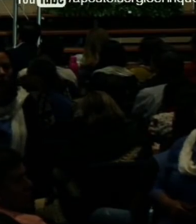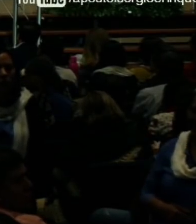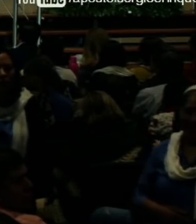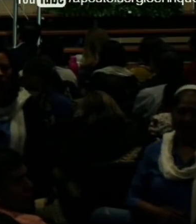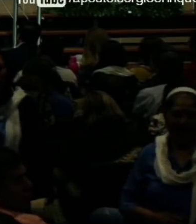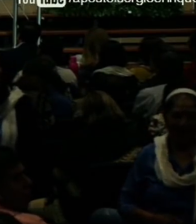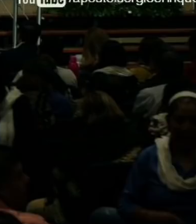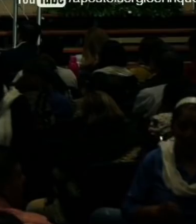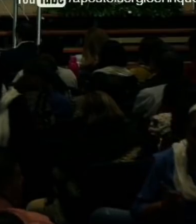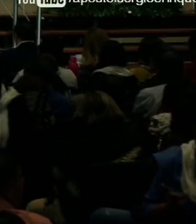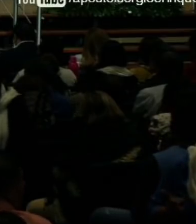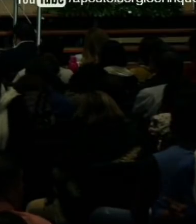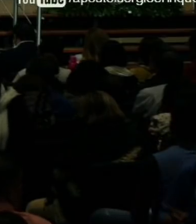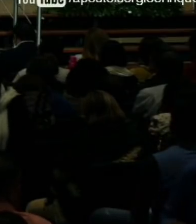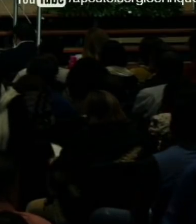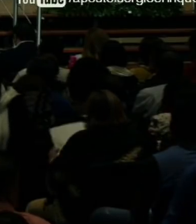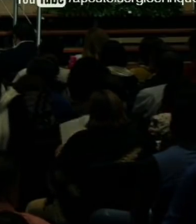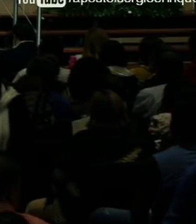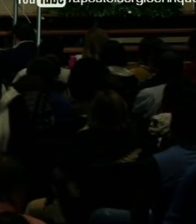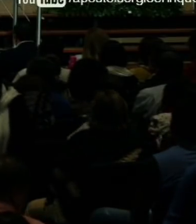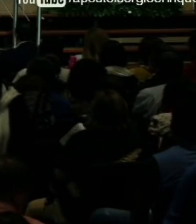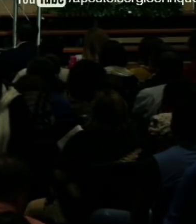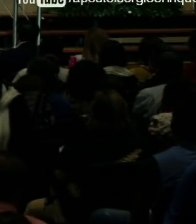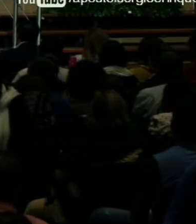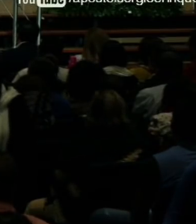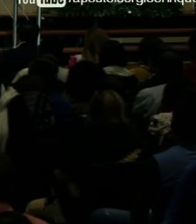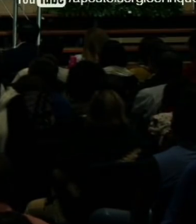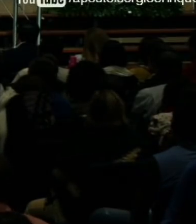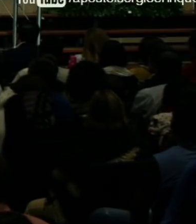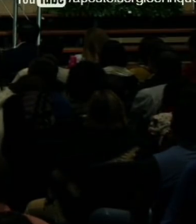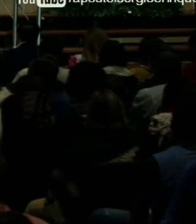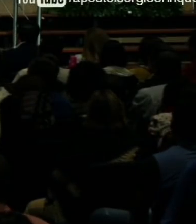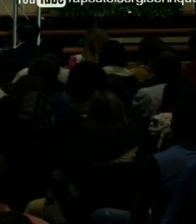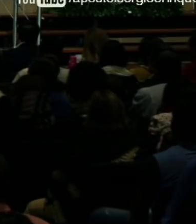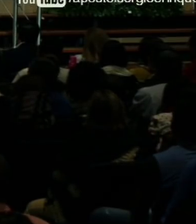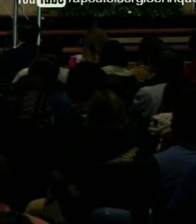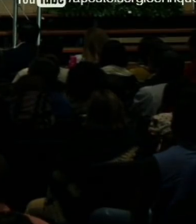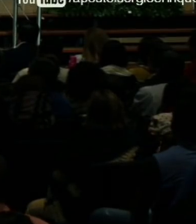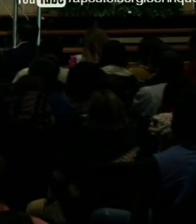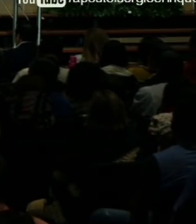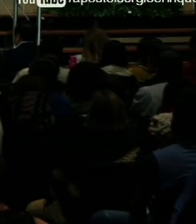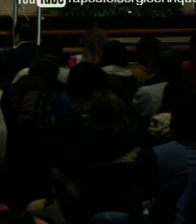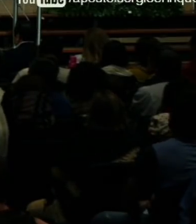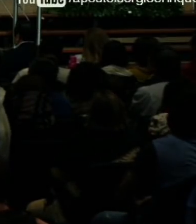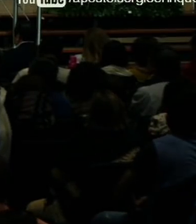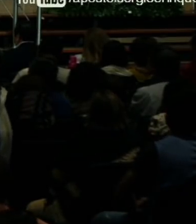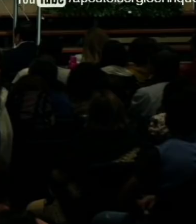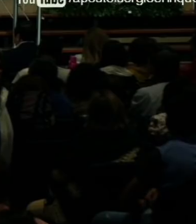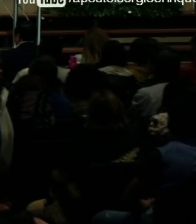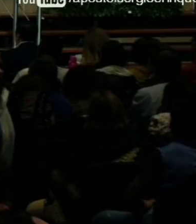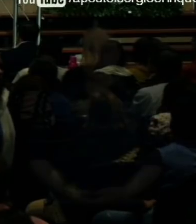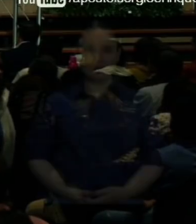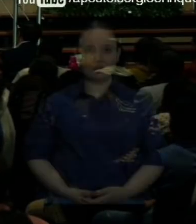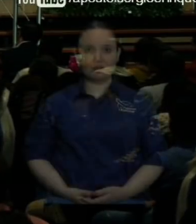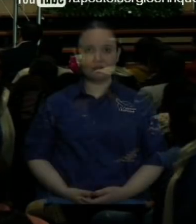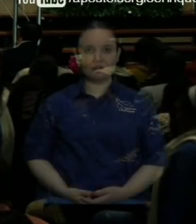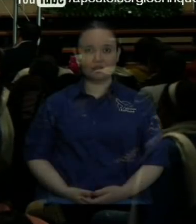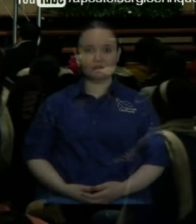dijeron, los que aún están en la jaula de oro como la calandria, pero sé que pronto les van a dar su tarjeta